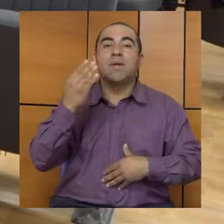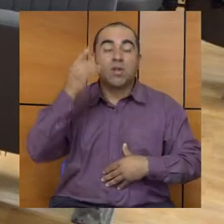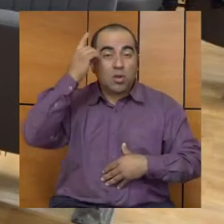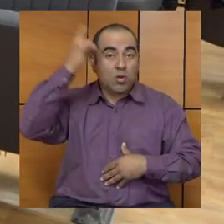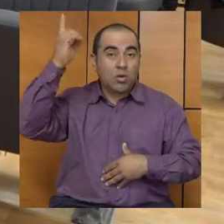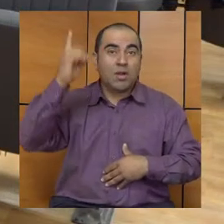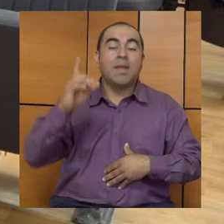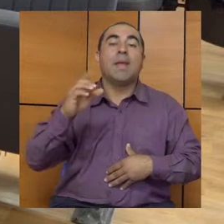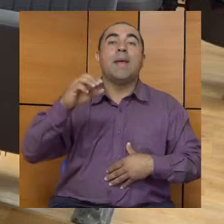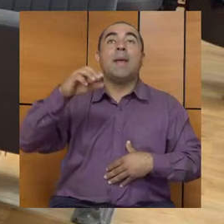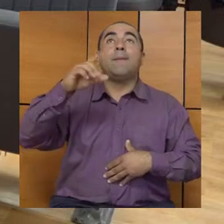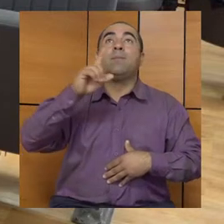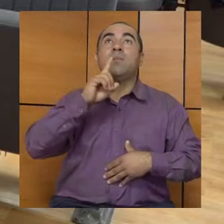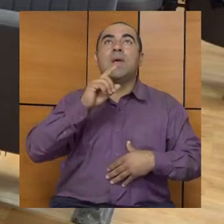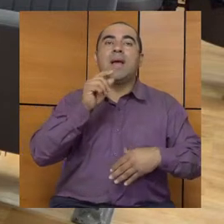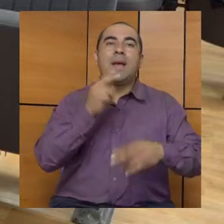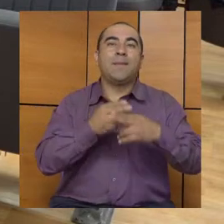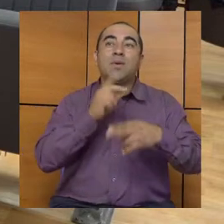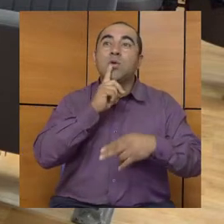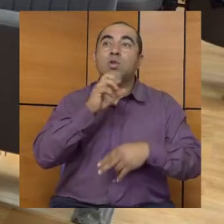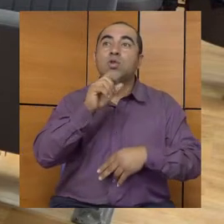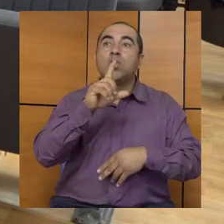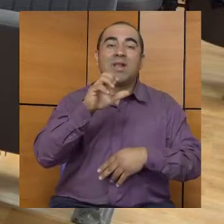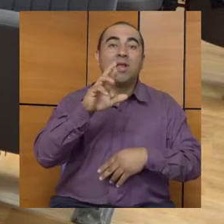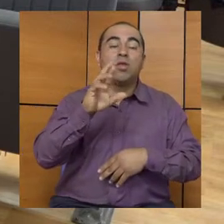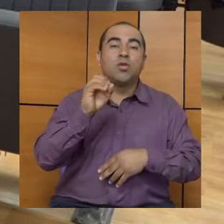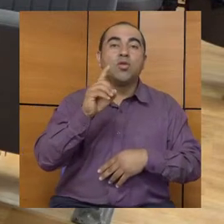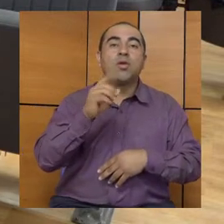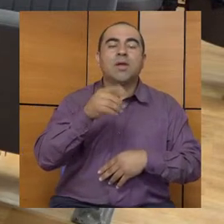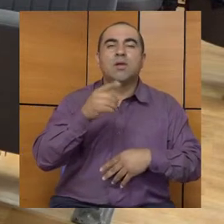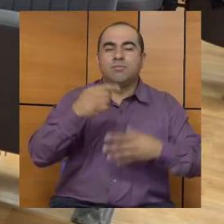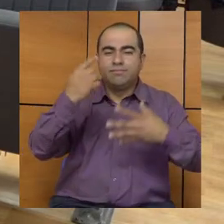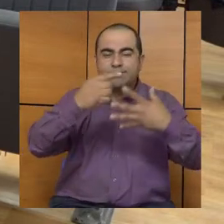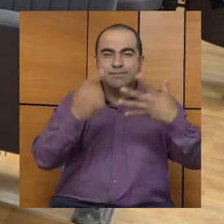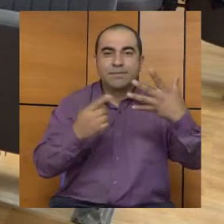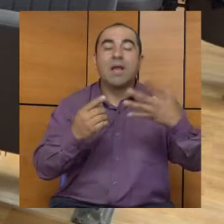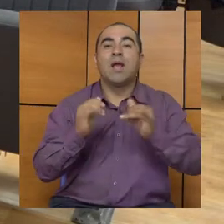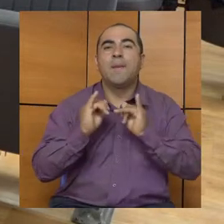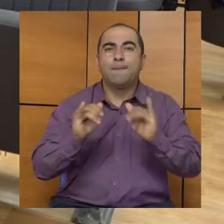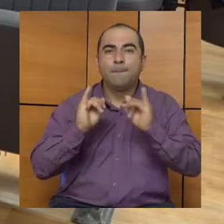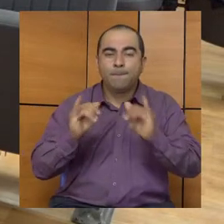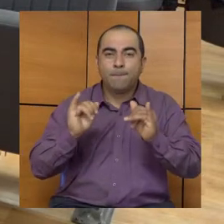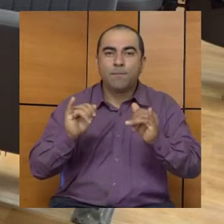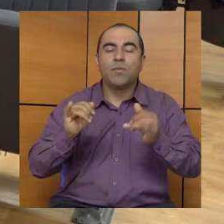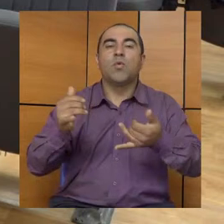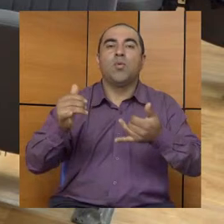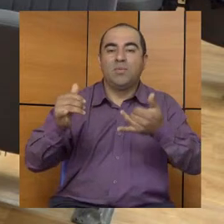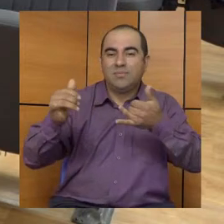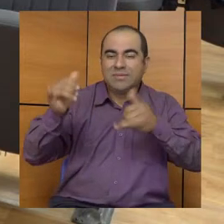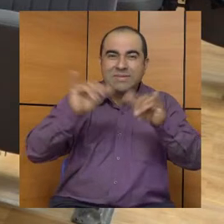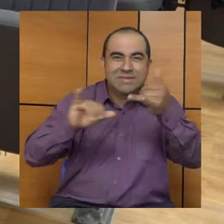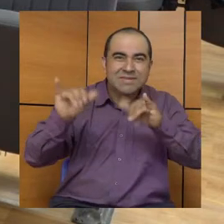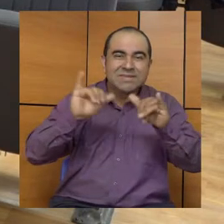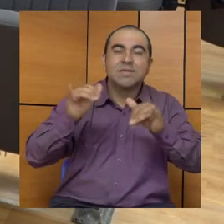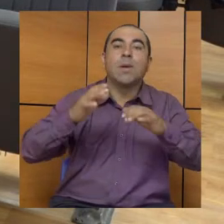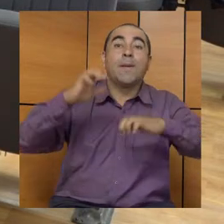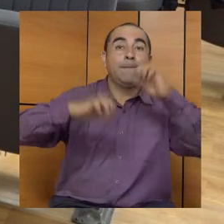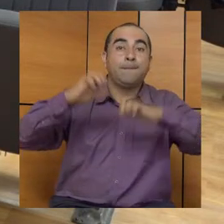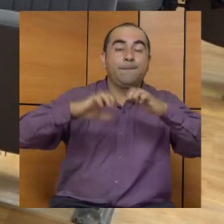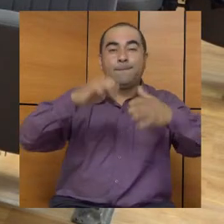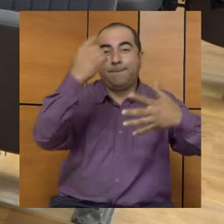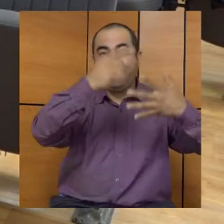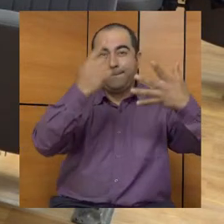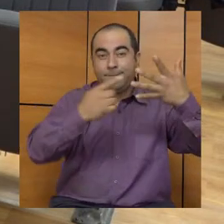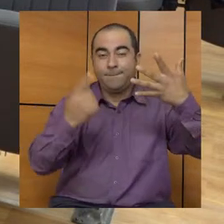Elizabeth Grandón Toledo, directora del Doctorado en Economía y Gestión de la Información de la Facultad de Ciencias Empresariales de la Universidad